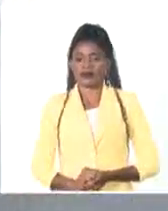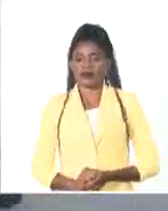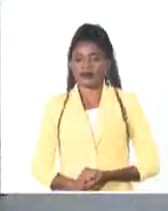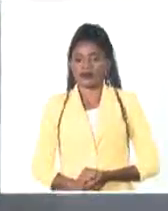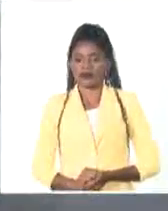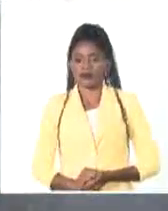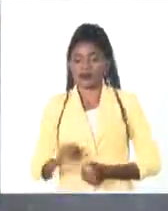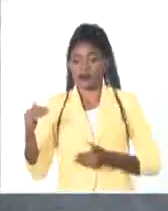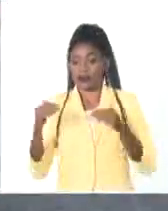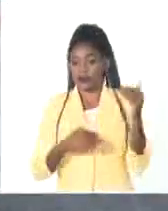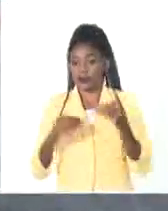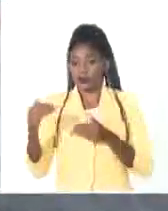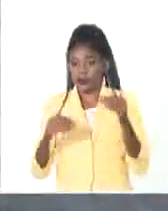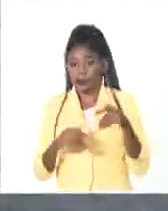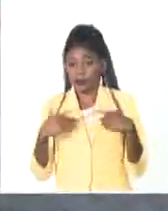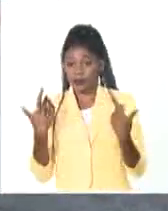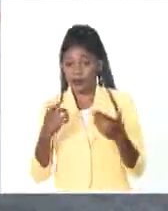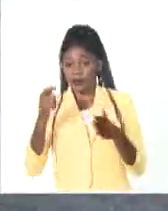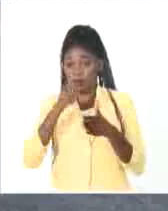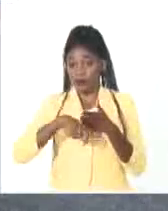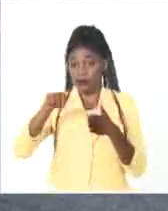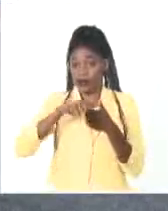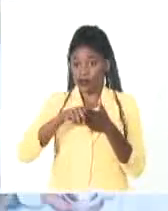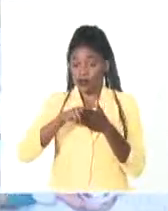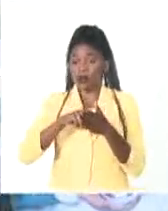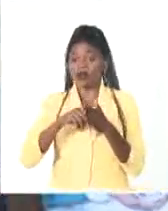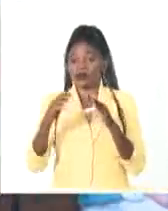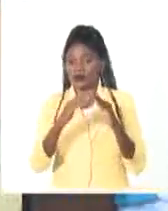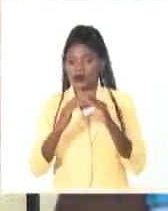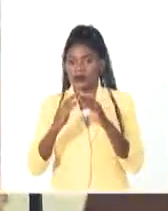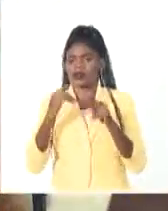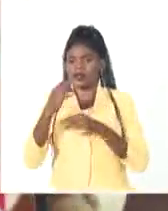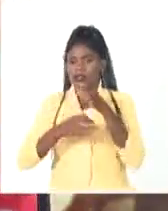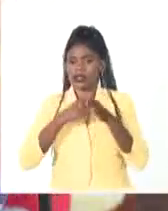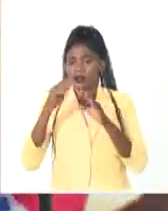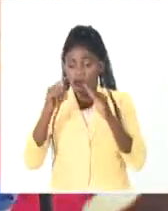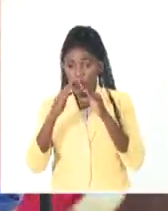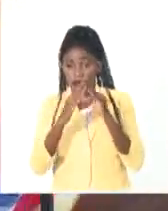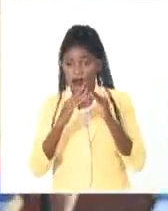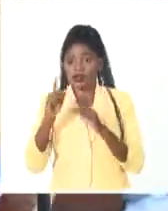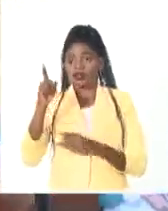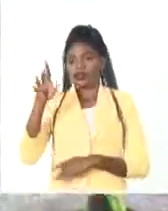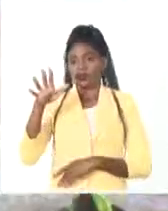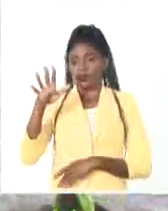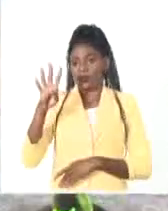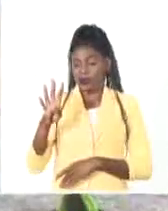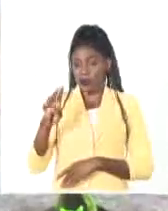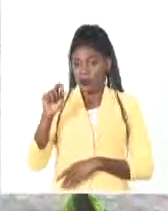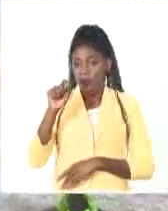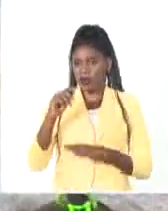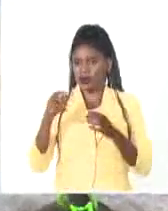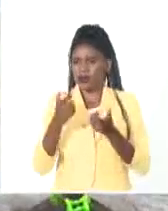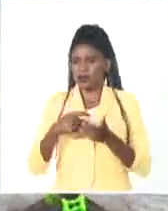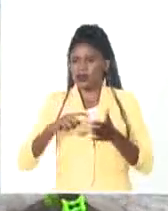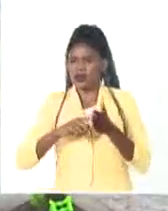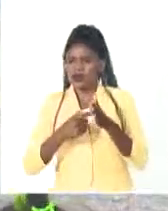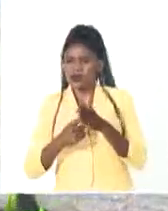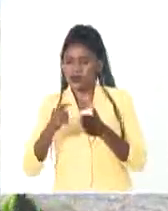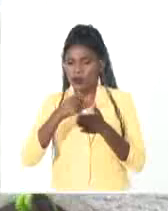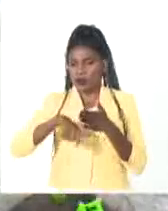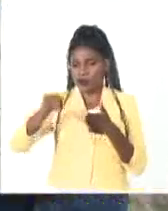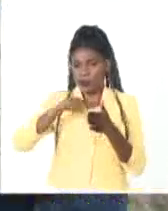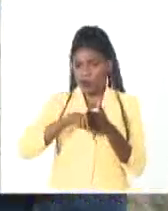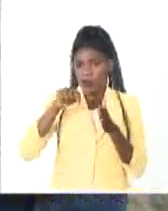Con la participación de una parte de los electores de la comunidad, se efectúa en la circunscripción 154 del Consejo Popular